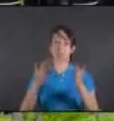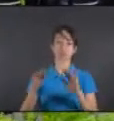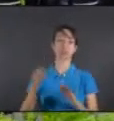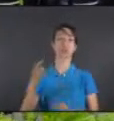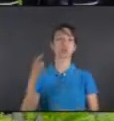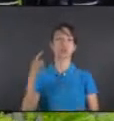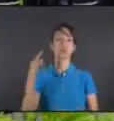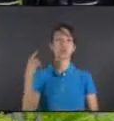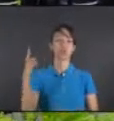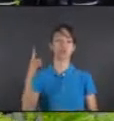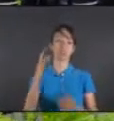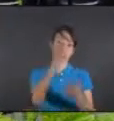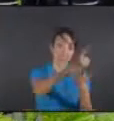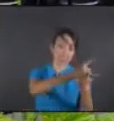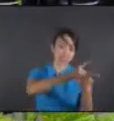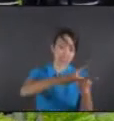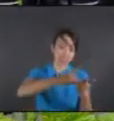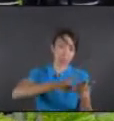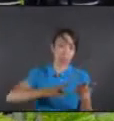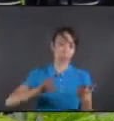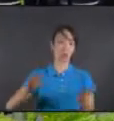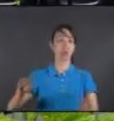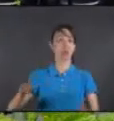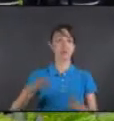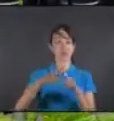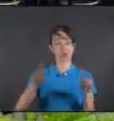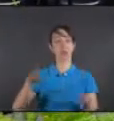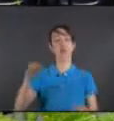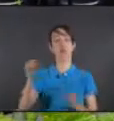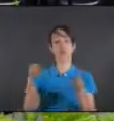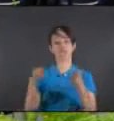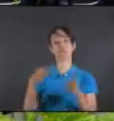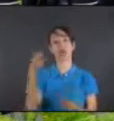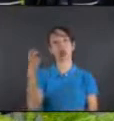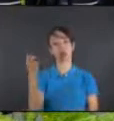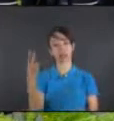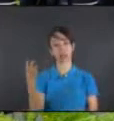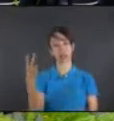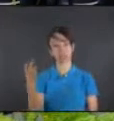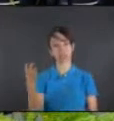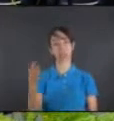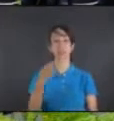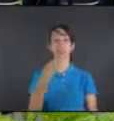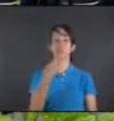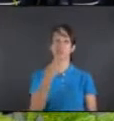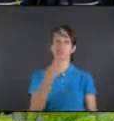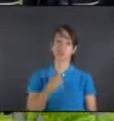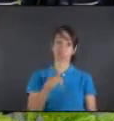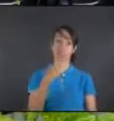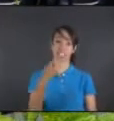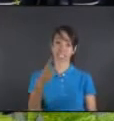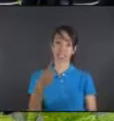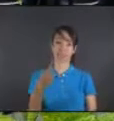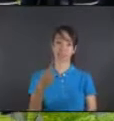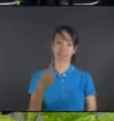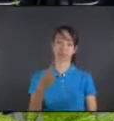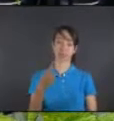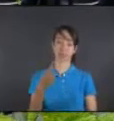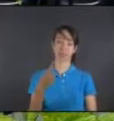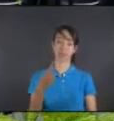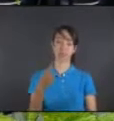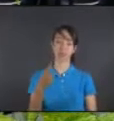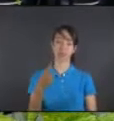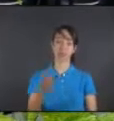en todos estos conceptos que hemos estado oyendo de parte del cielo a través de diferentes siervos de Dios